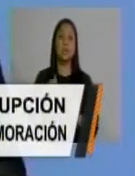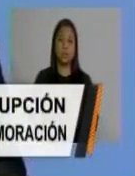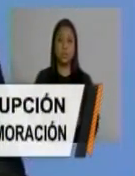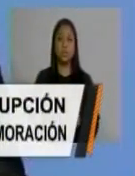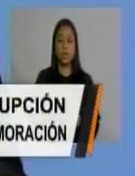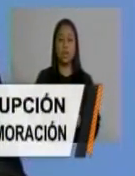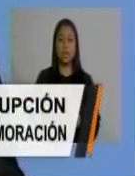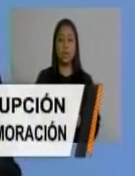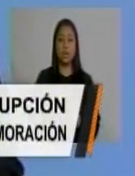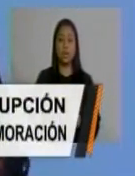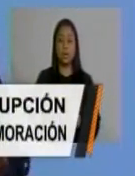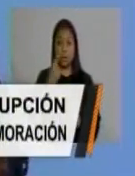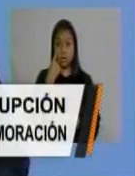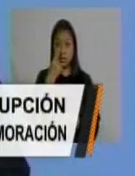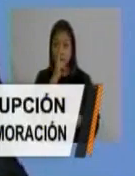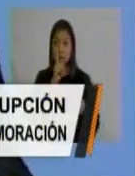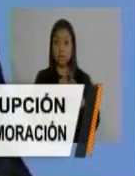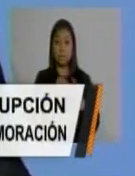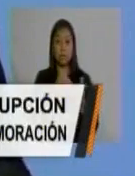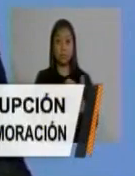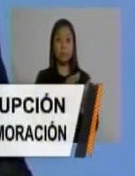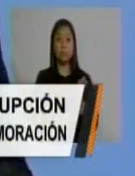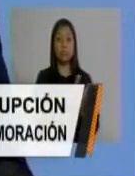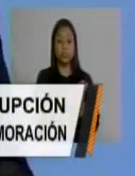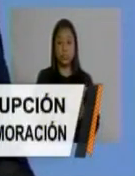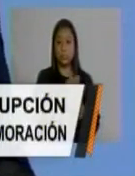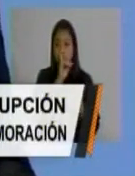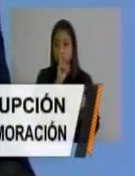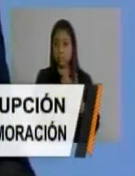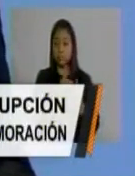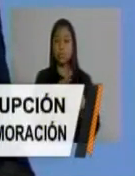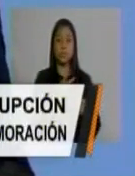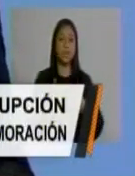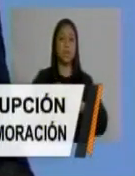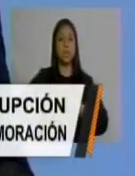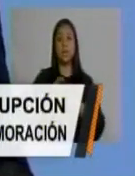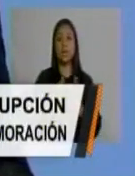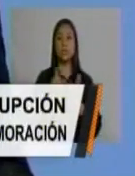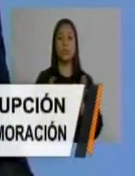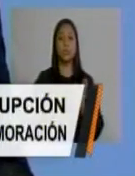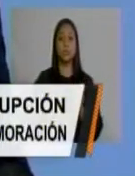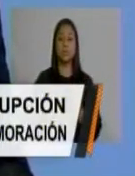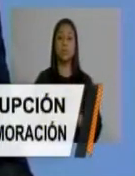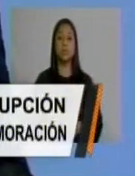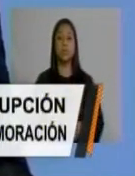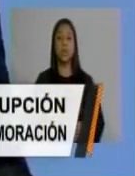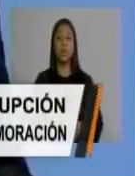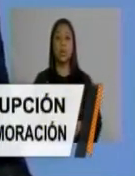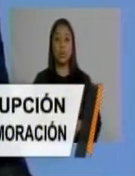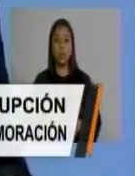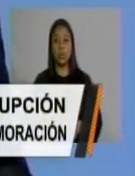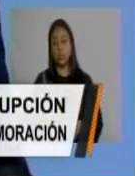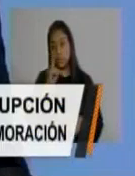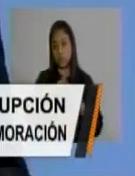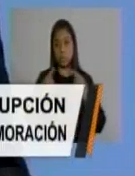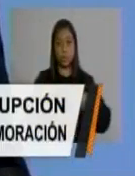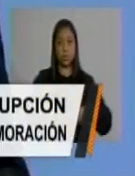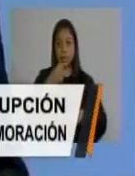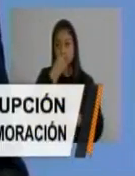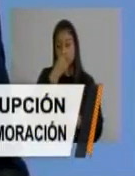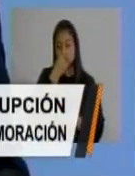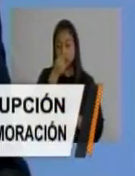es lo que está también contemplado en las convenciones de las Naciones Unidas contra la Corrupción y